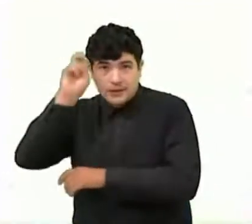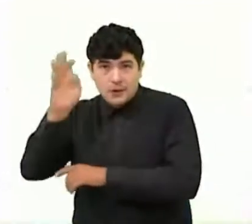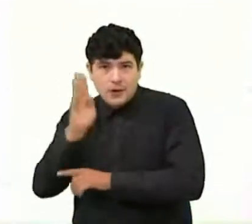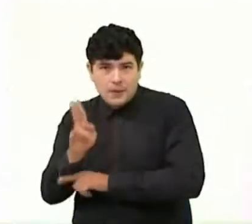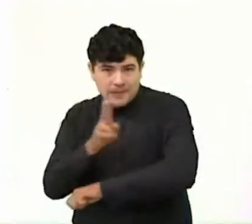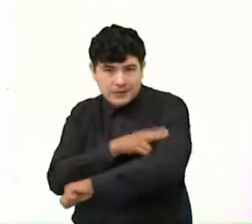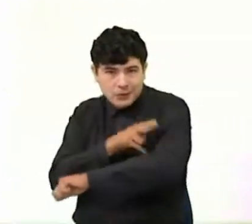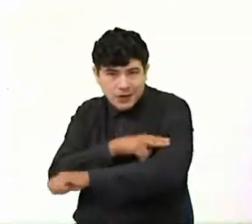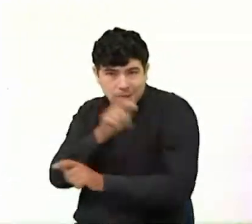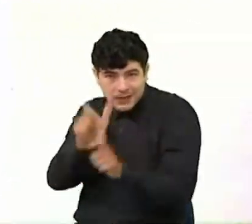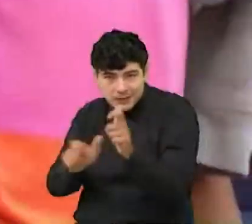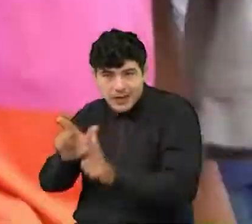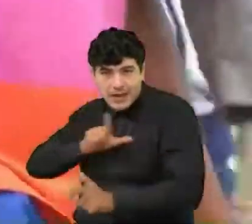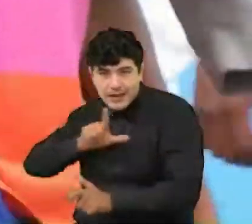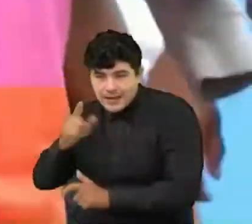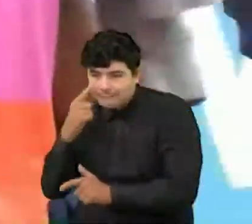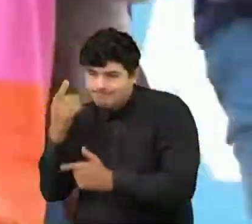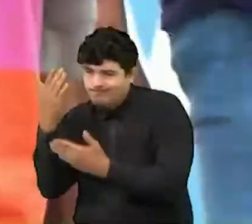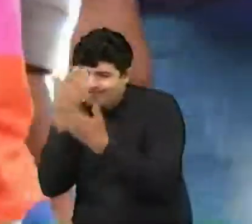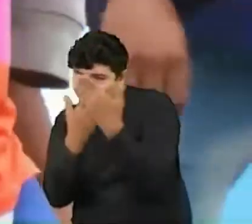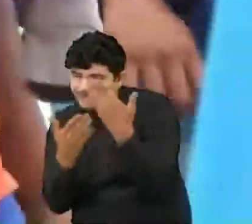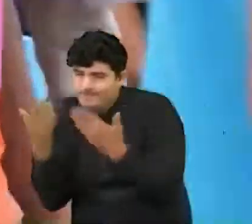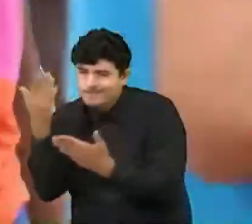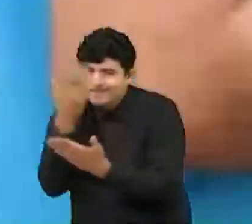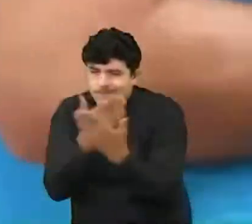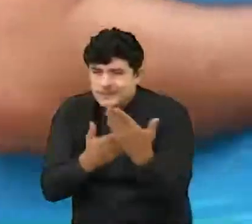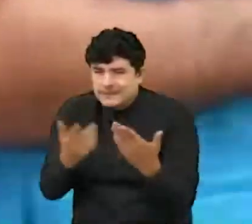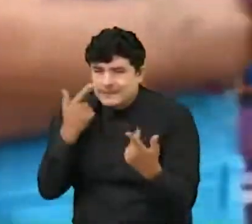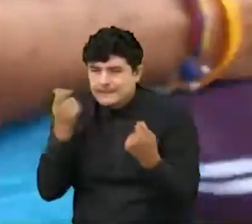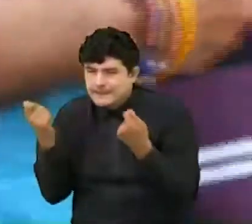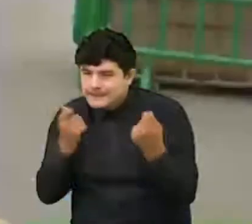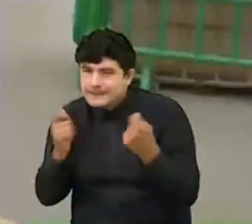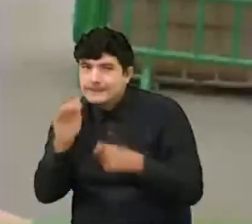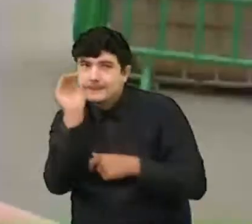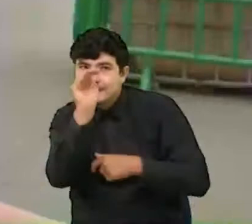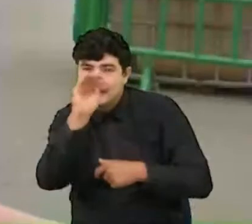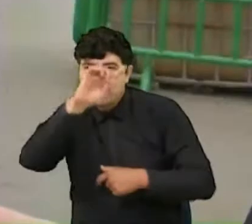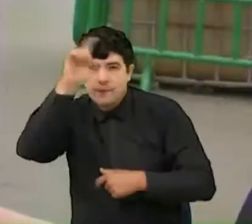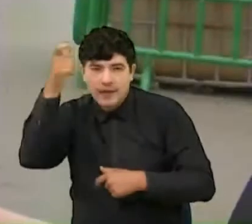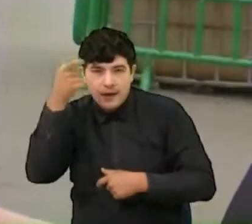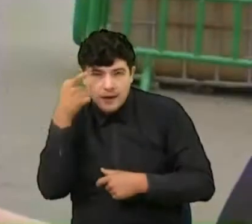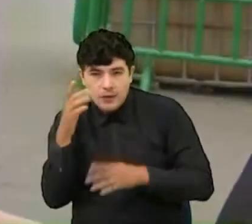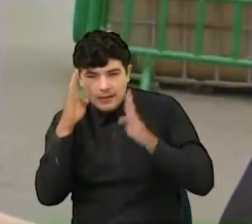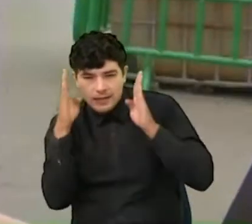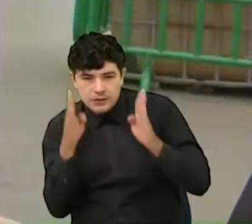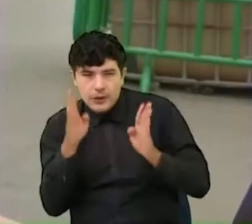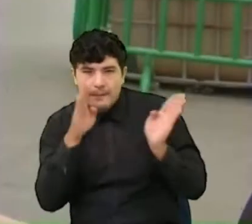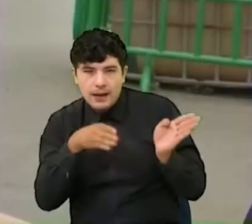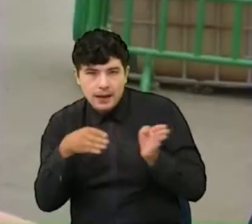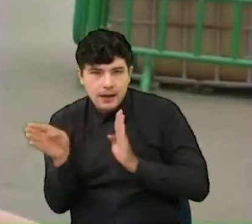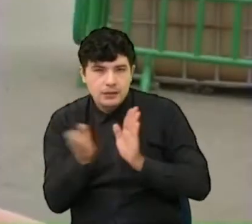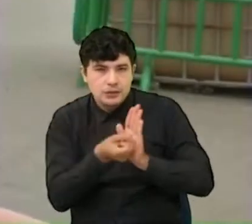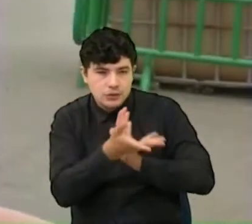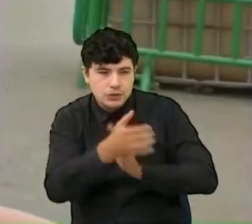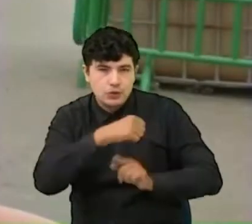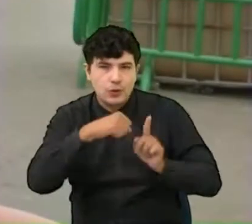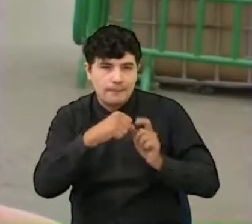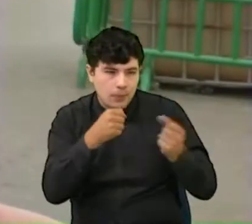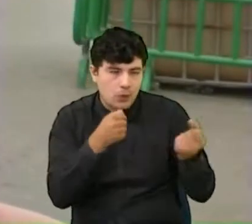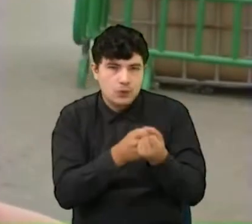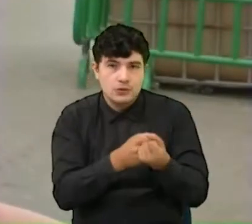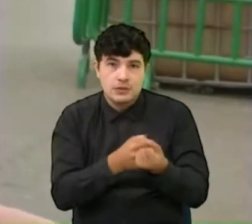las acciones que permitan el acompañamiento a las poblaciones locales. Hablamos de derechos internacionales, de derechos humanitarios,